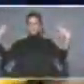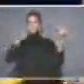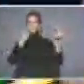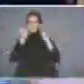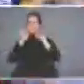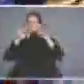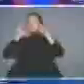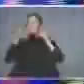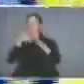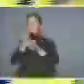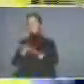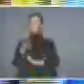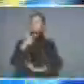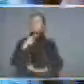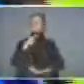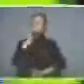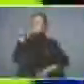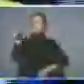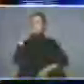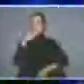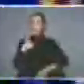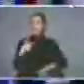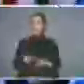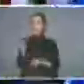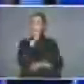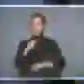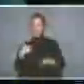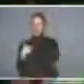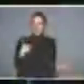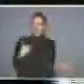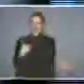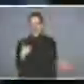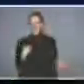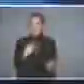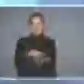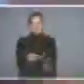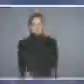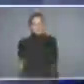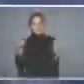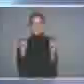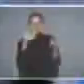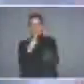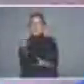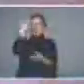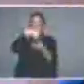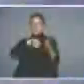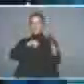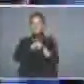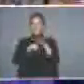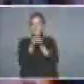es que te ha gustado. Canta y baila, no lo dudes más. Y entra en mi chincho, que